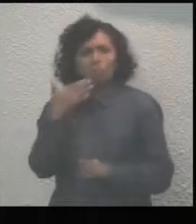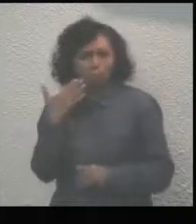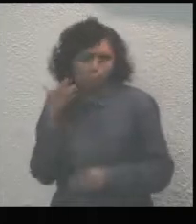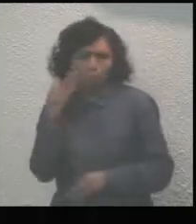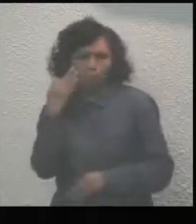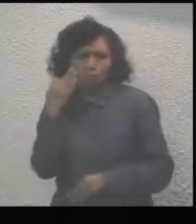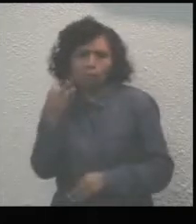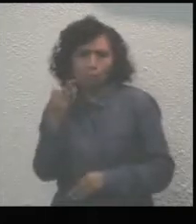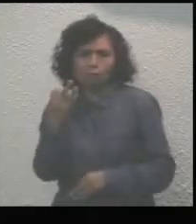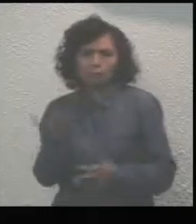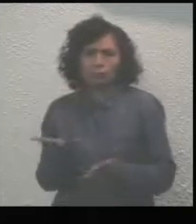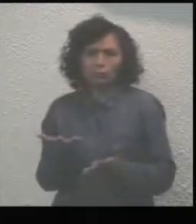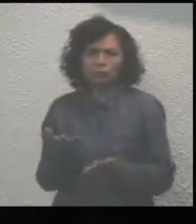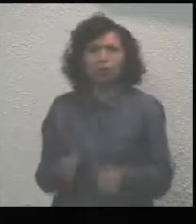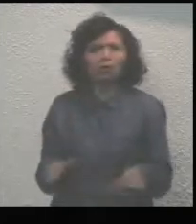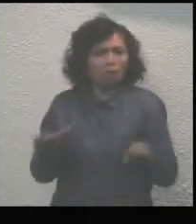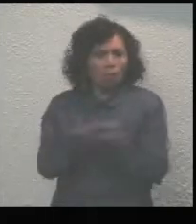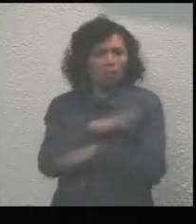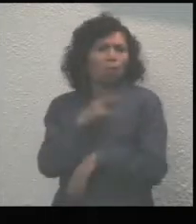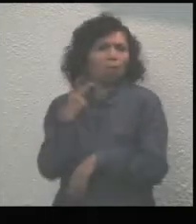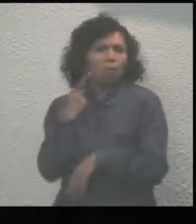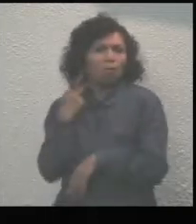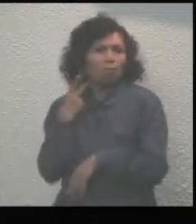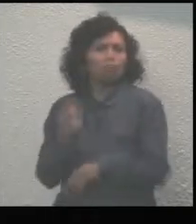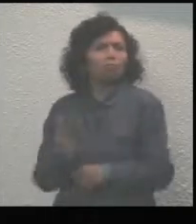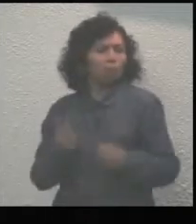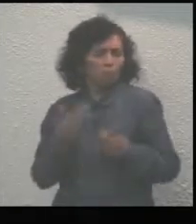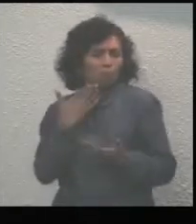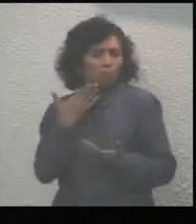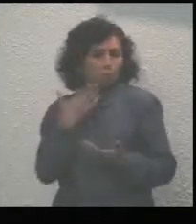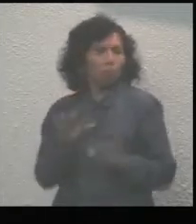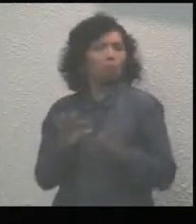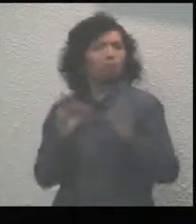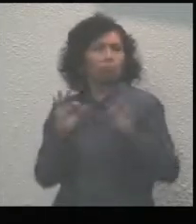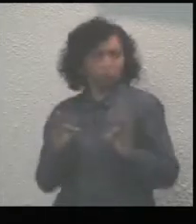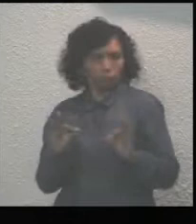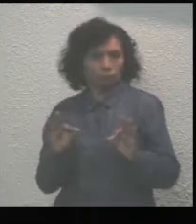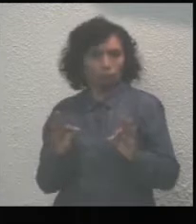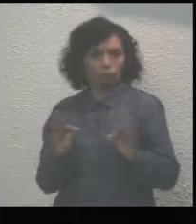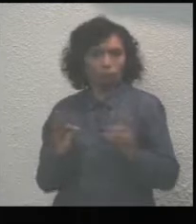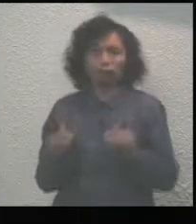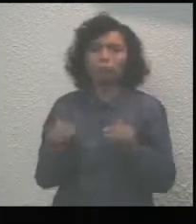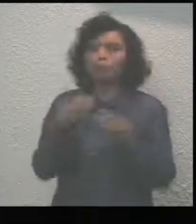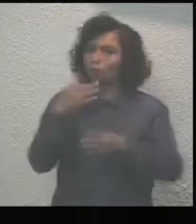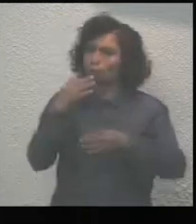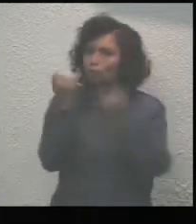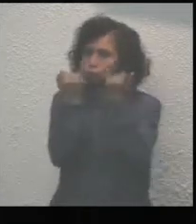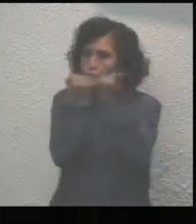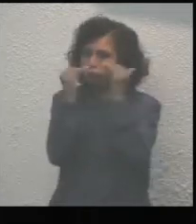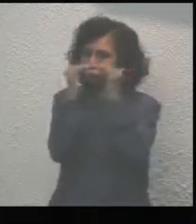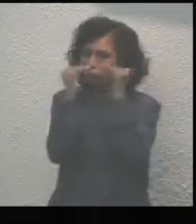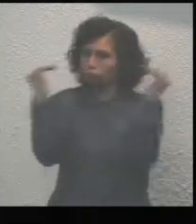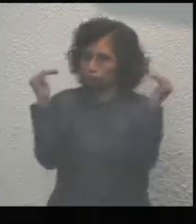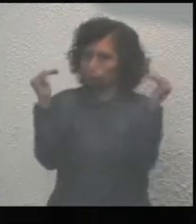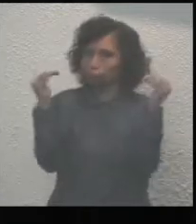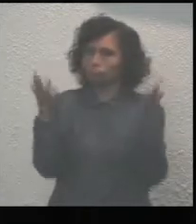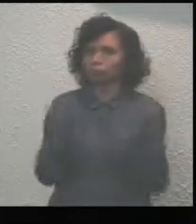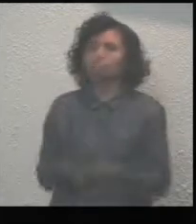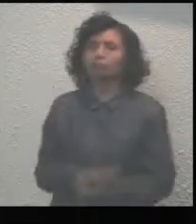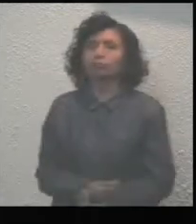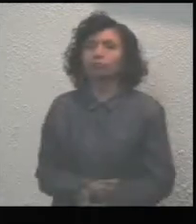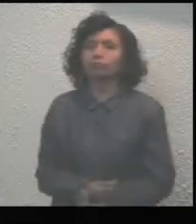manifiesto que la alternancia se hace en términos republicanos, democráticos y con una alta pragmaticidad